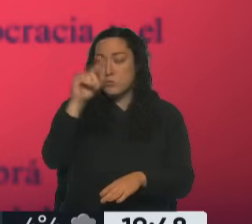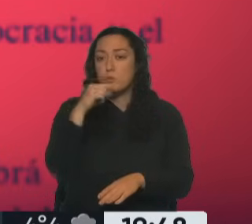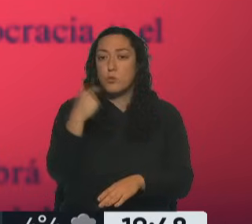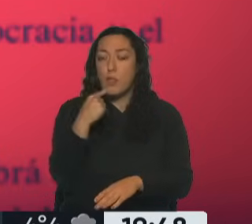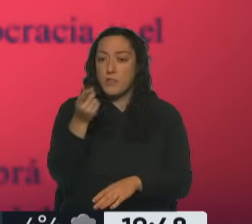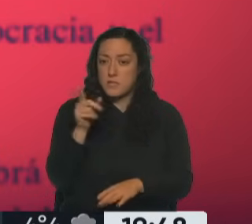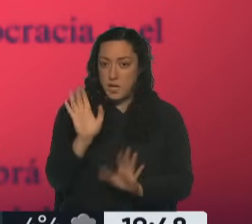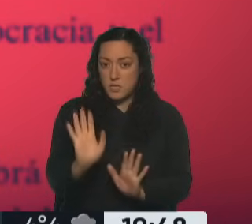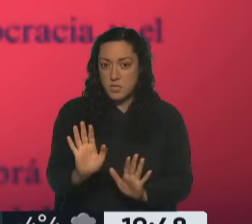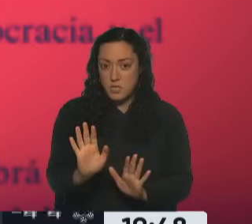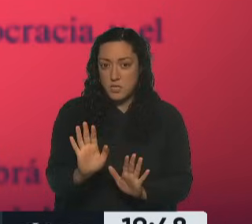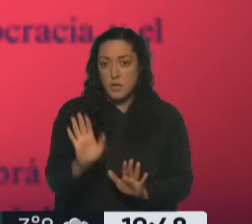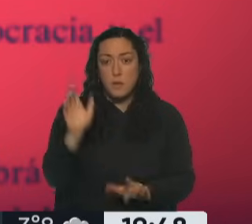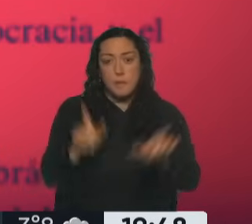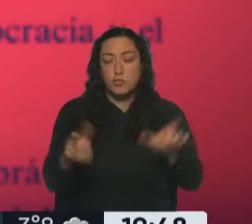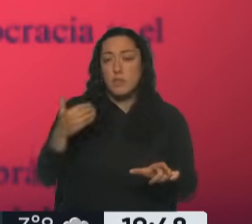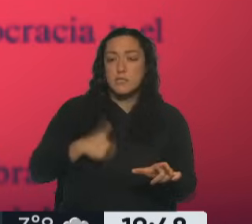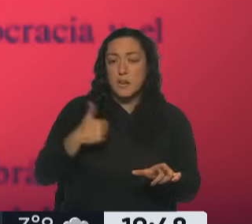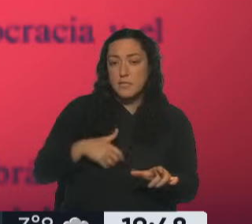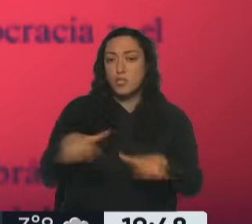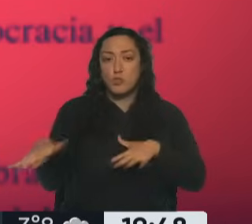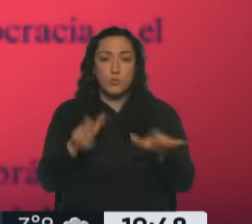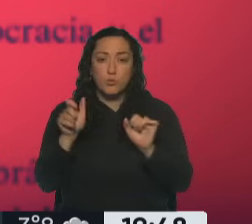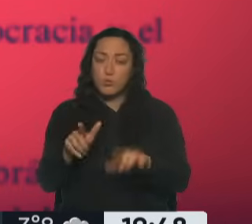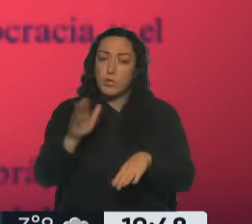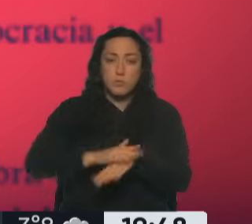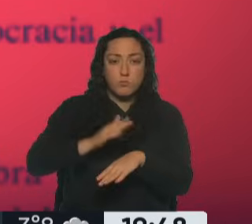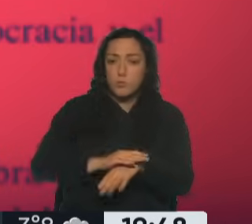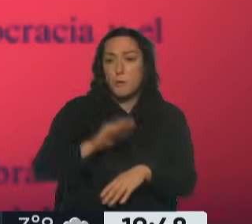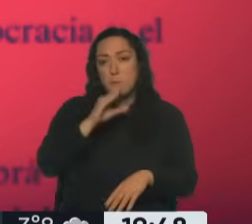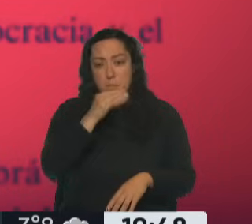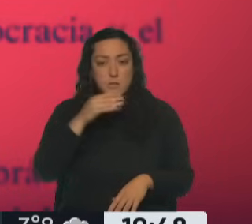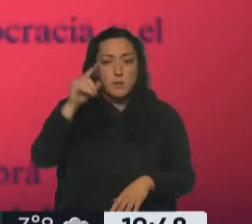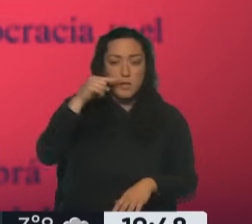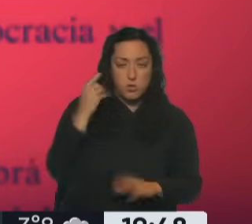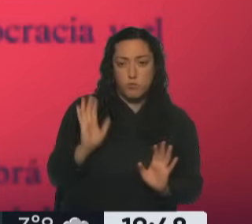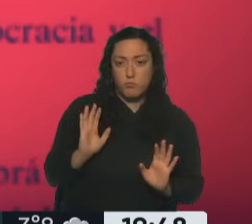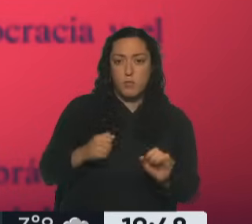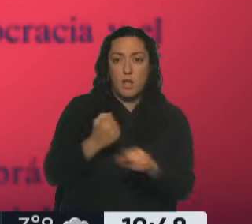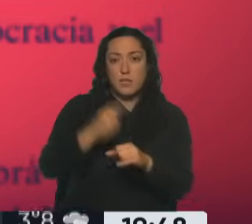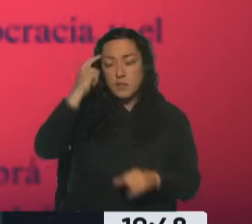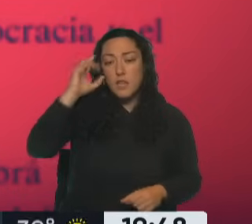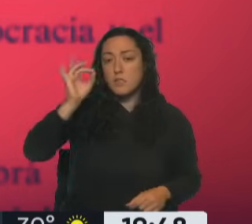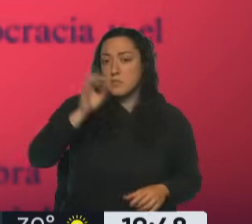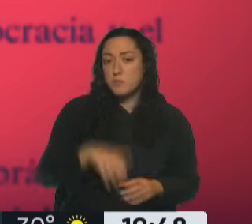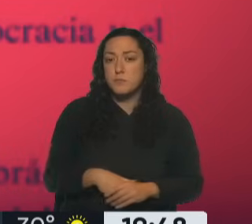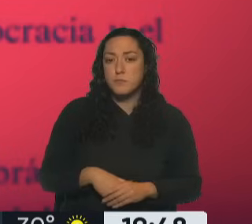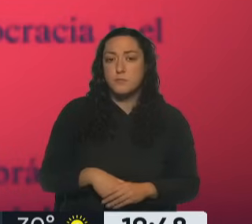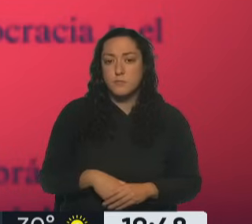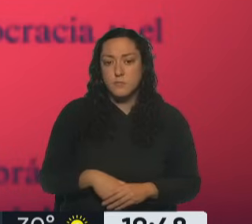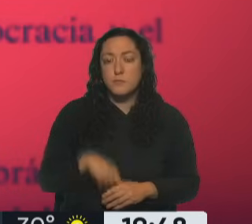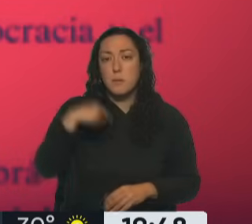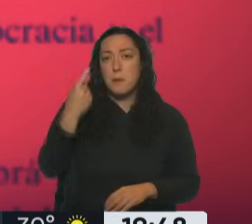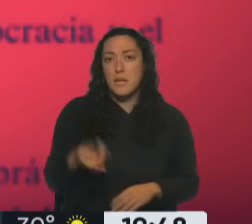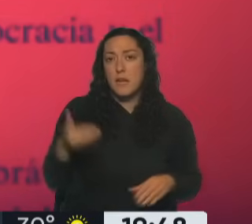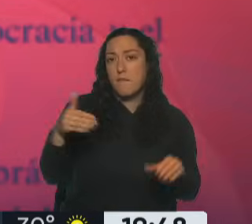constitucionales de los argentinos. Es decir, mañana se supone que abre no solamente los bancos,